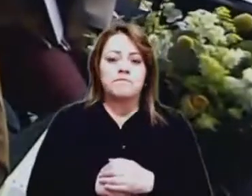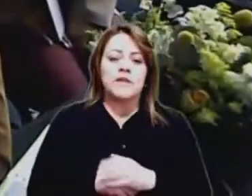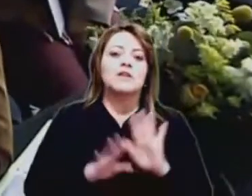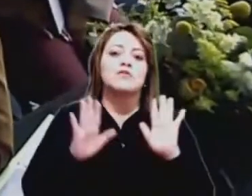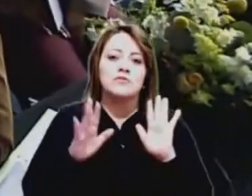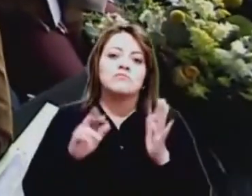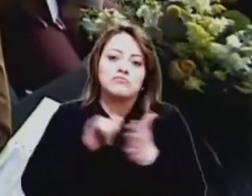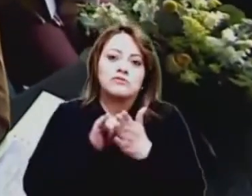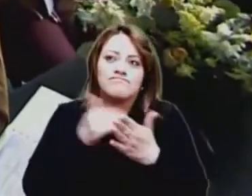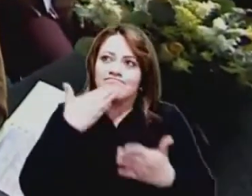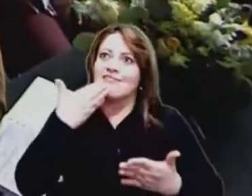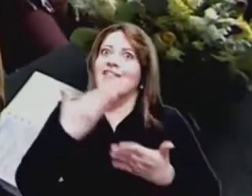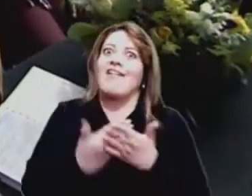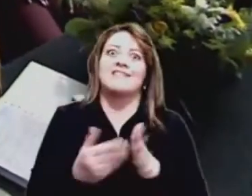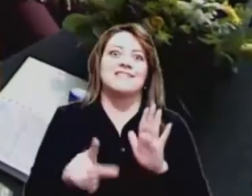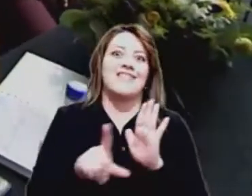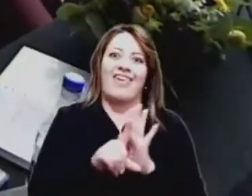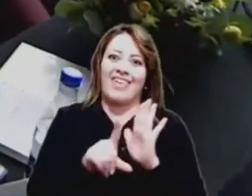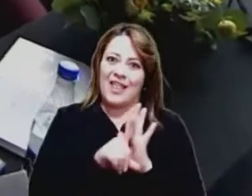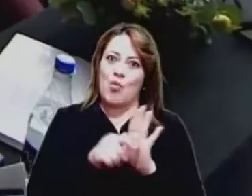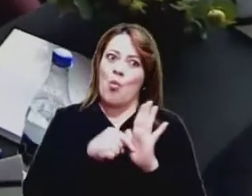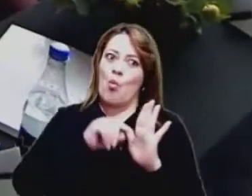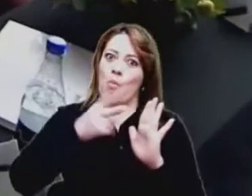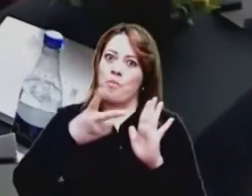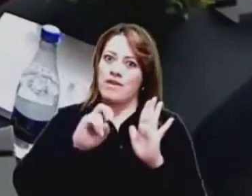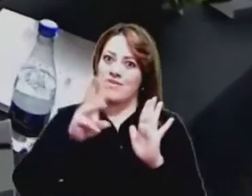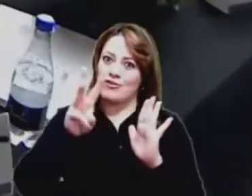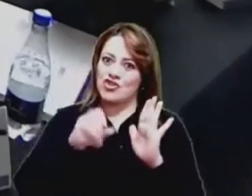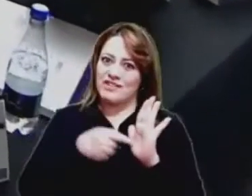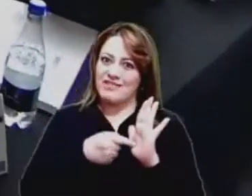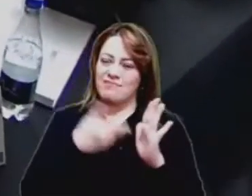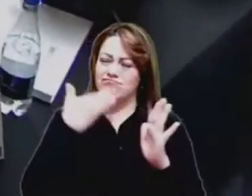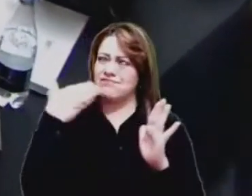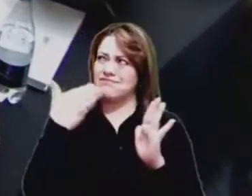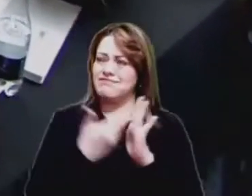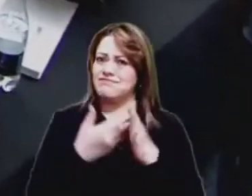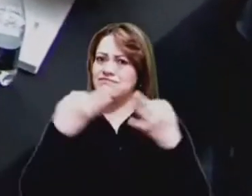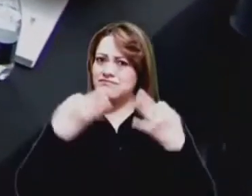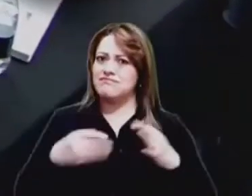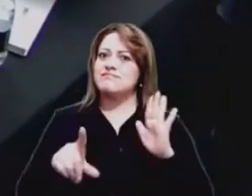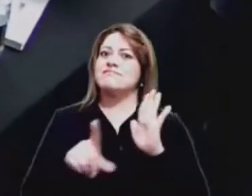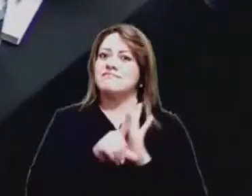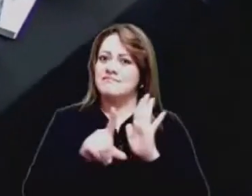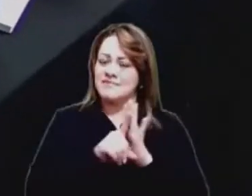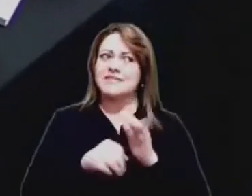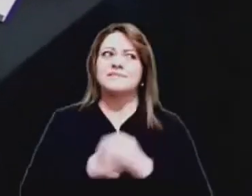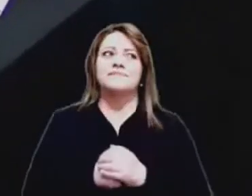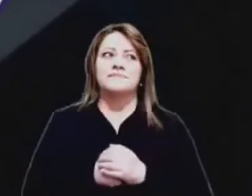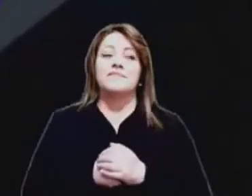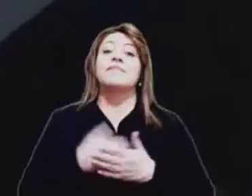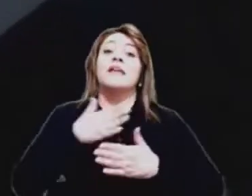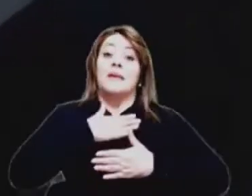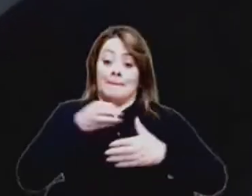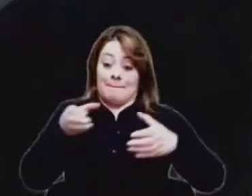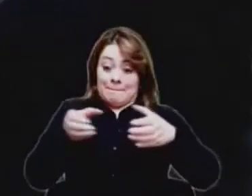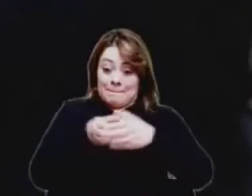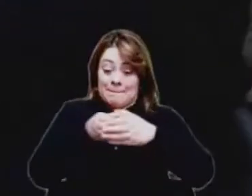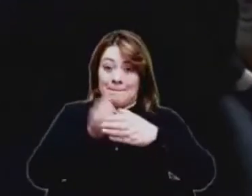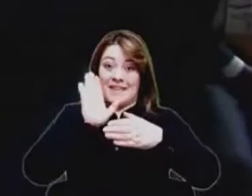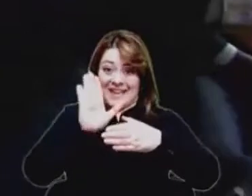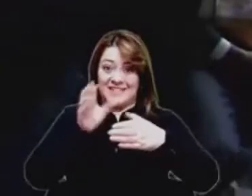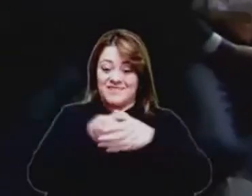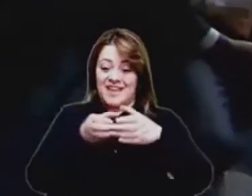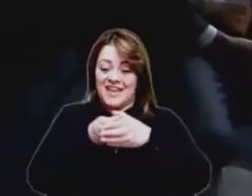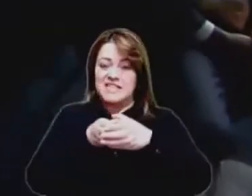está esta función reforzada a través de la ley 20 80 y nosotros en la agencia nos hemos encargado de promover la pero no